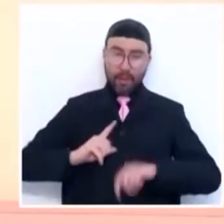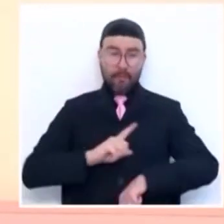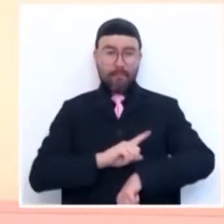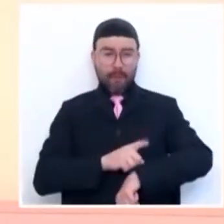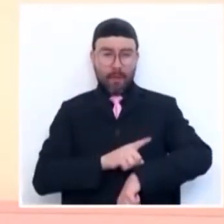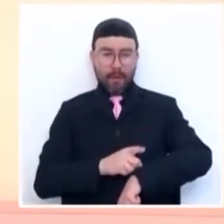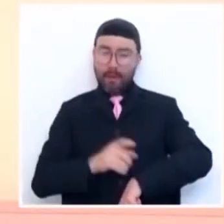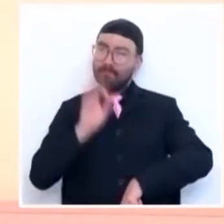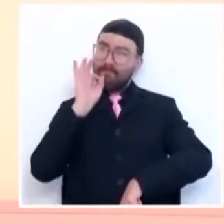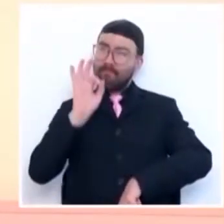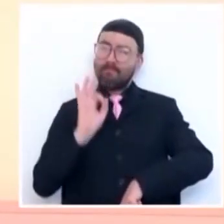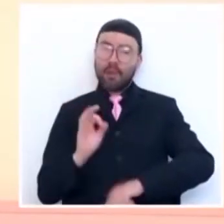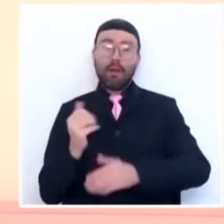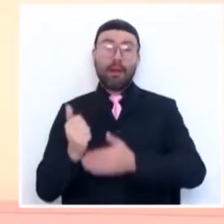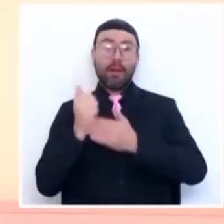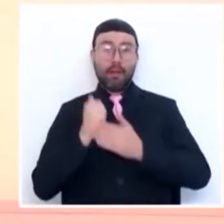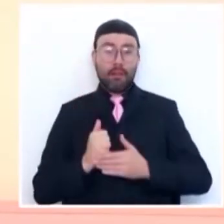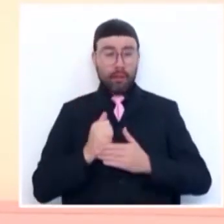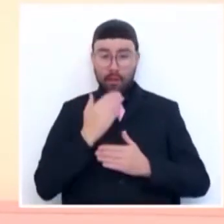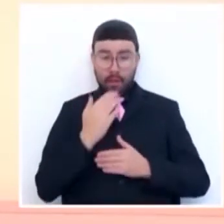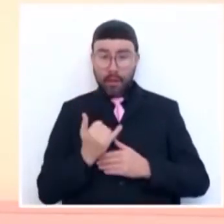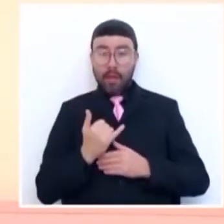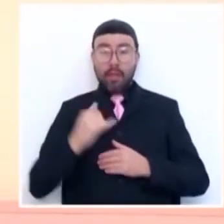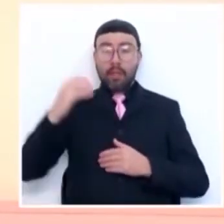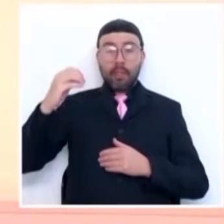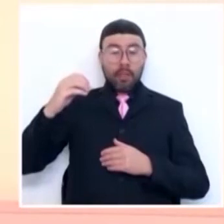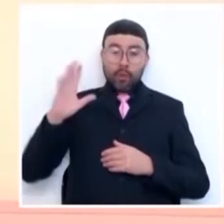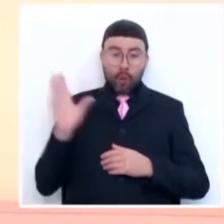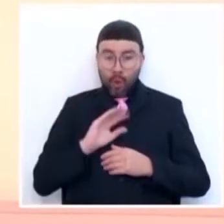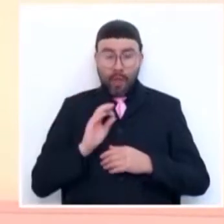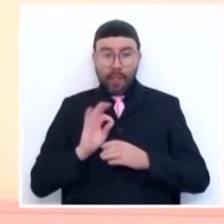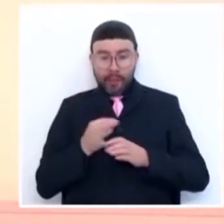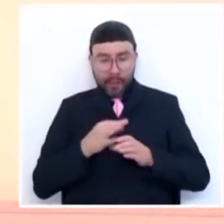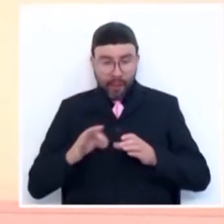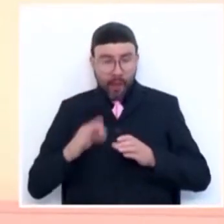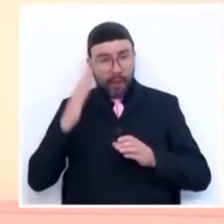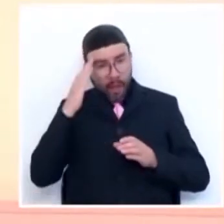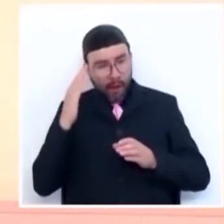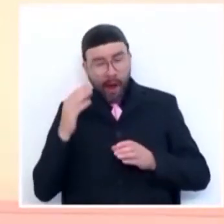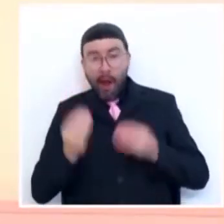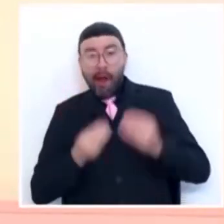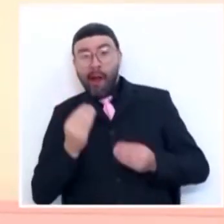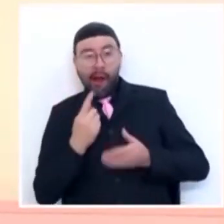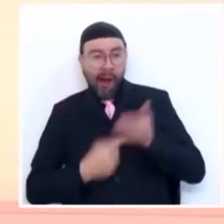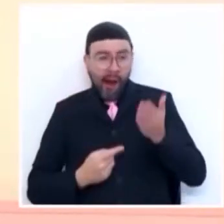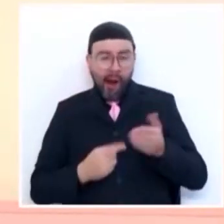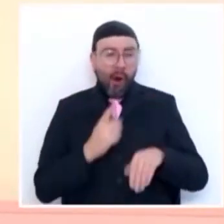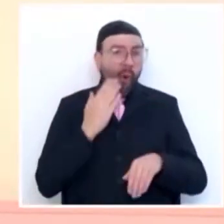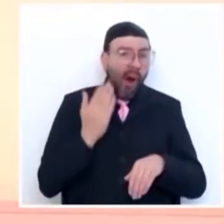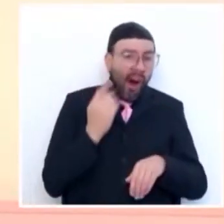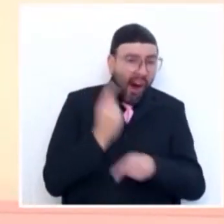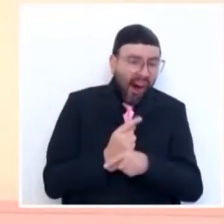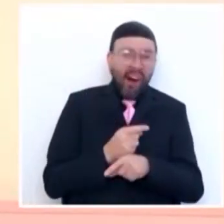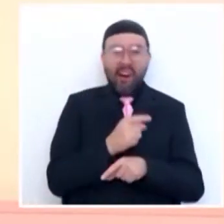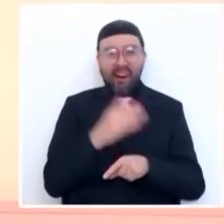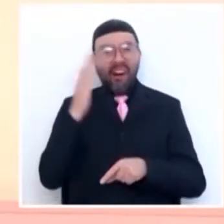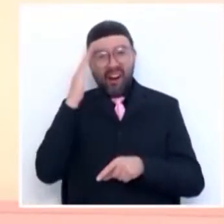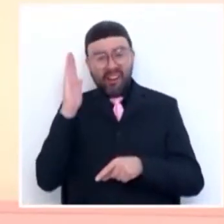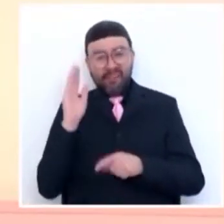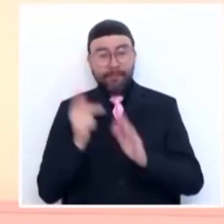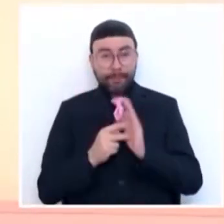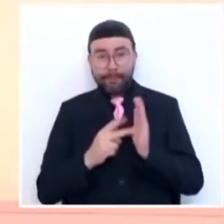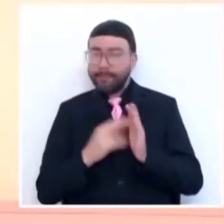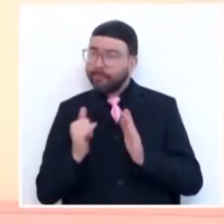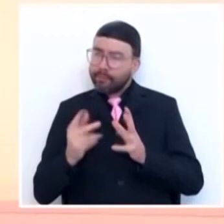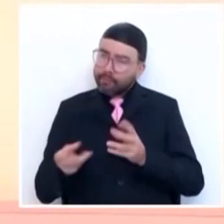biológico. Todas nuestras células saben lo que tienen que hacer y en qué momento. Y eso se corresponde con